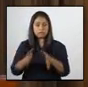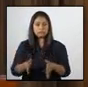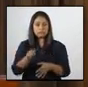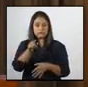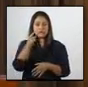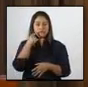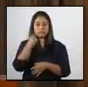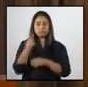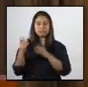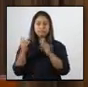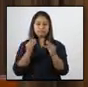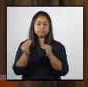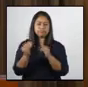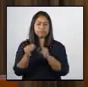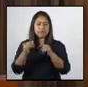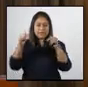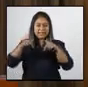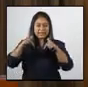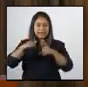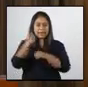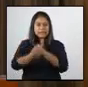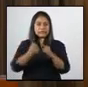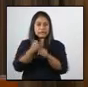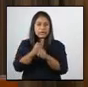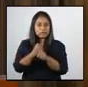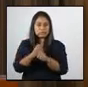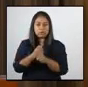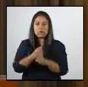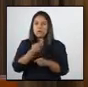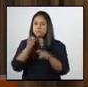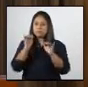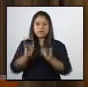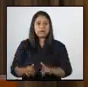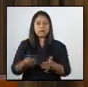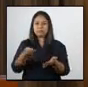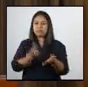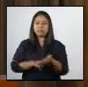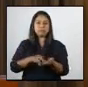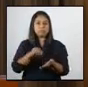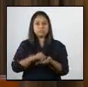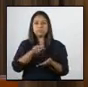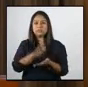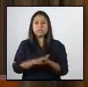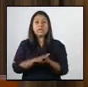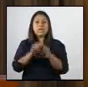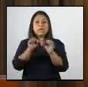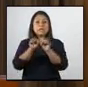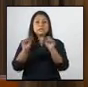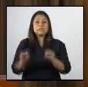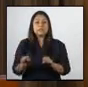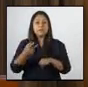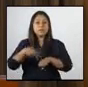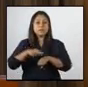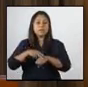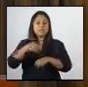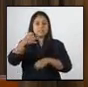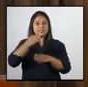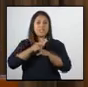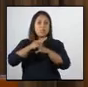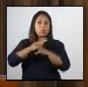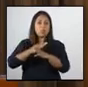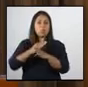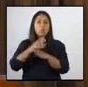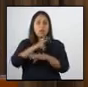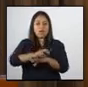que procuremos que en este año que institucionalizado el sistema nacional de seguro agrícola dedicado a los